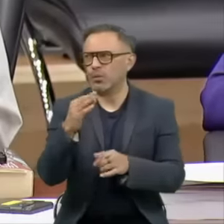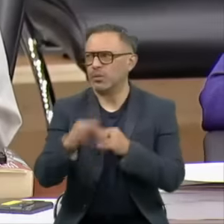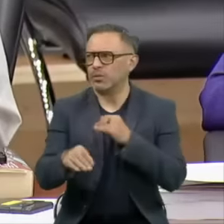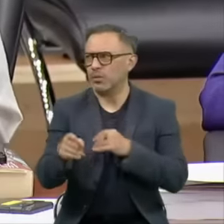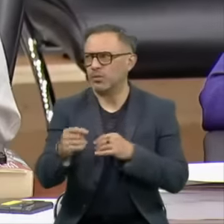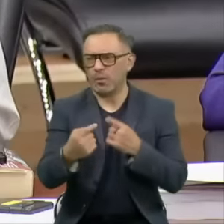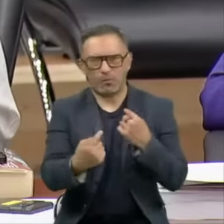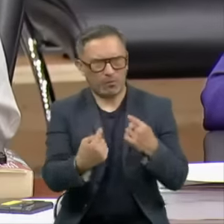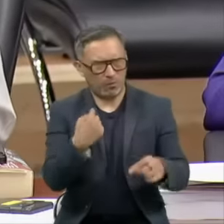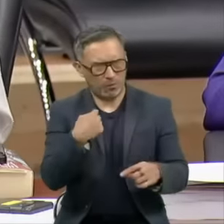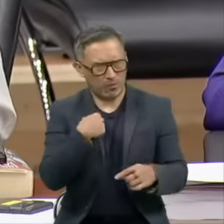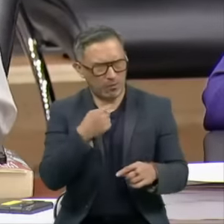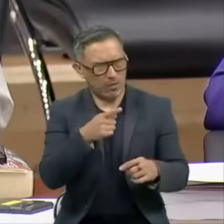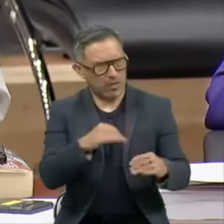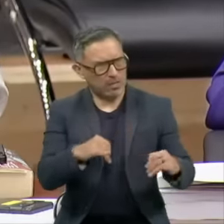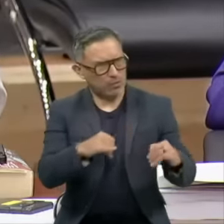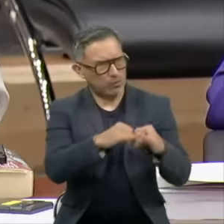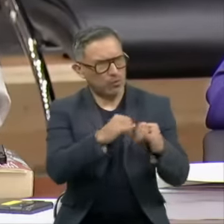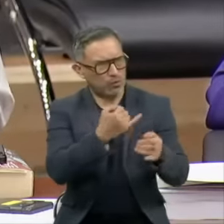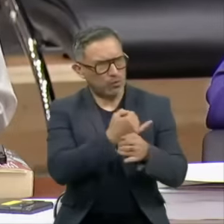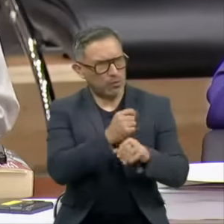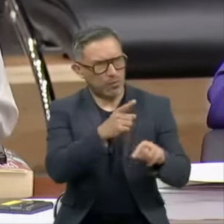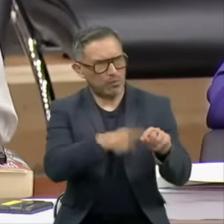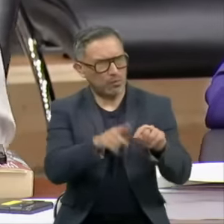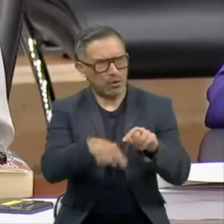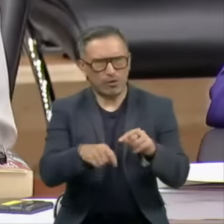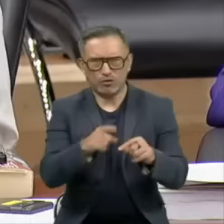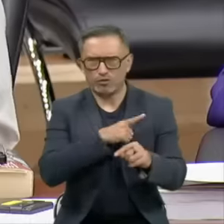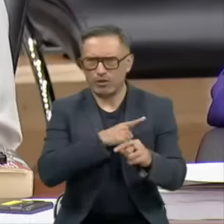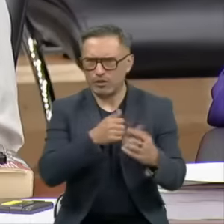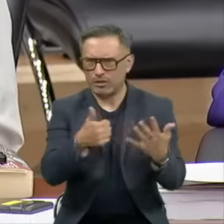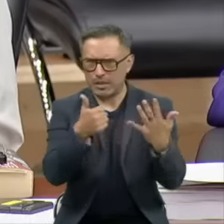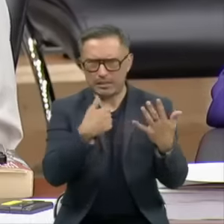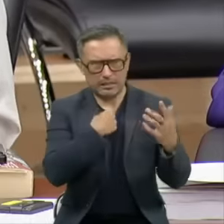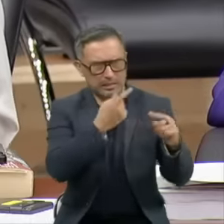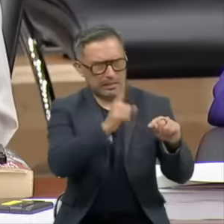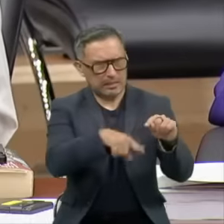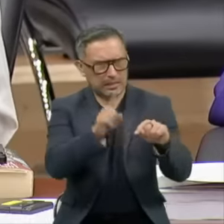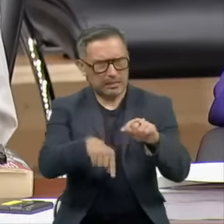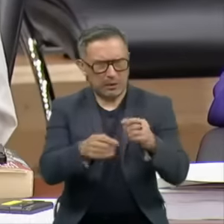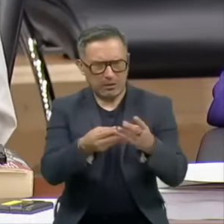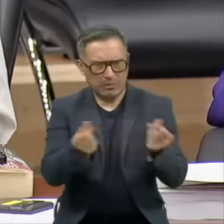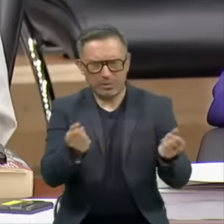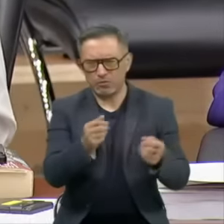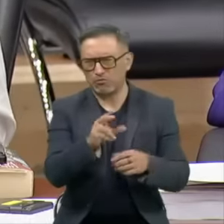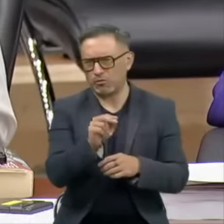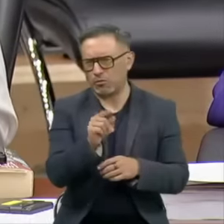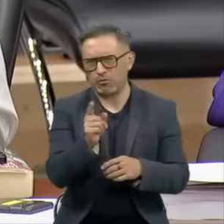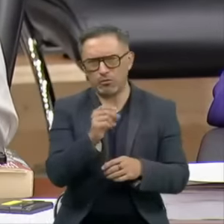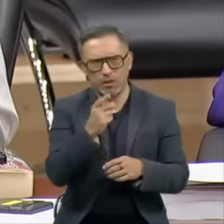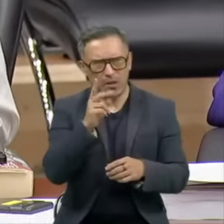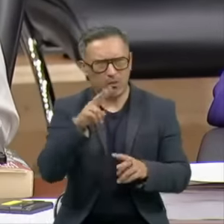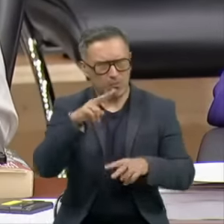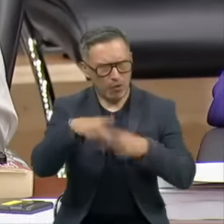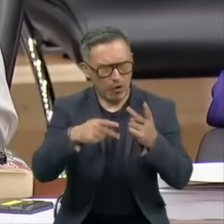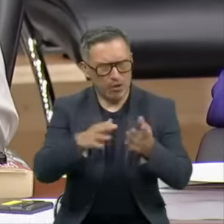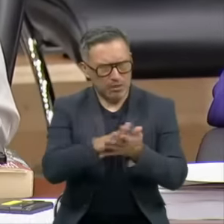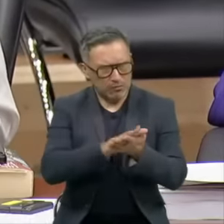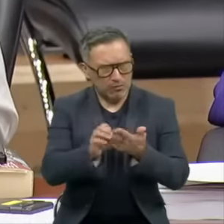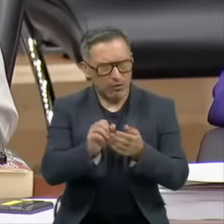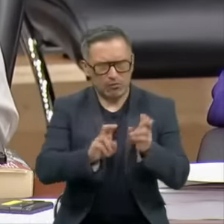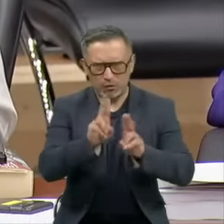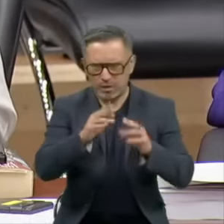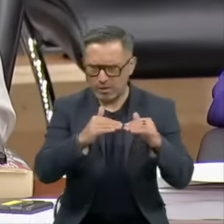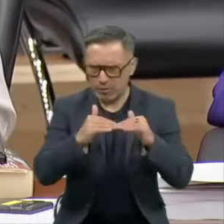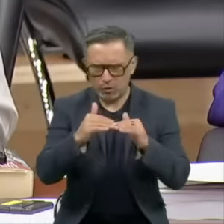estemos desapareciendo los órganos autónomos, son solo 6. Es falso que vayamos a hacer ningún destrozo, somos demócratas